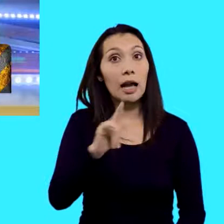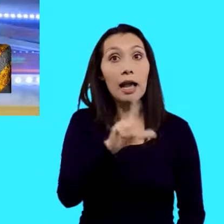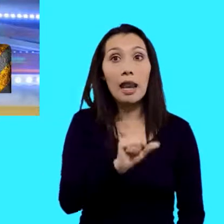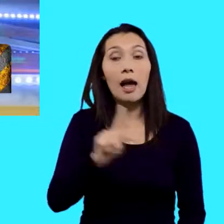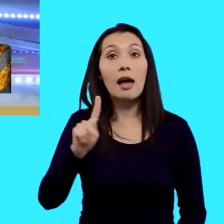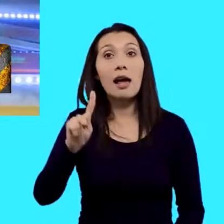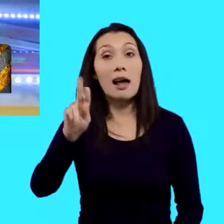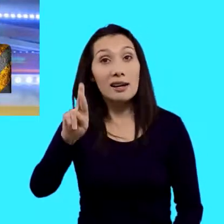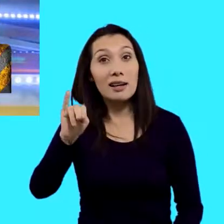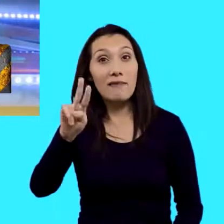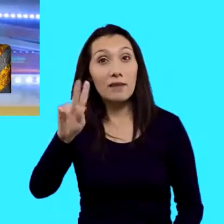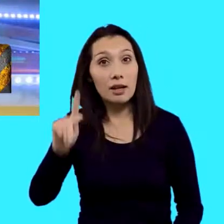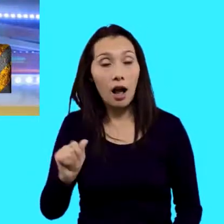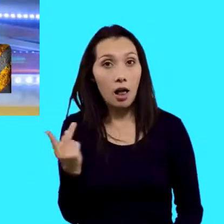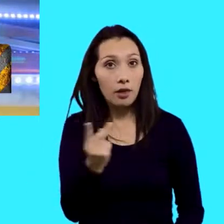y Ripka,